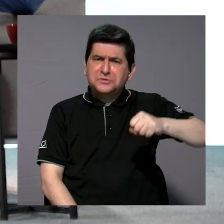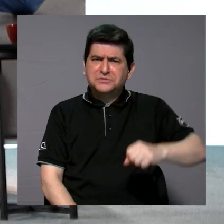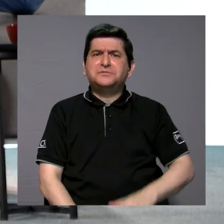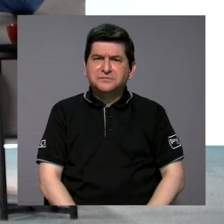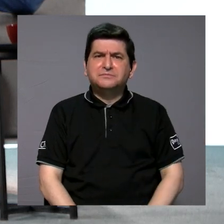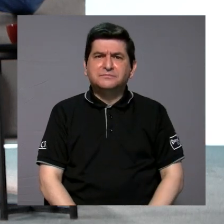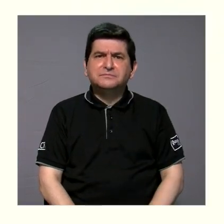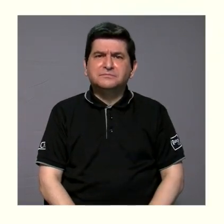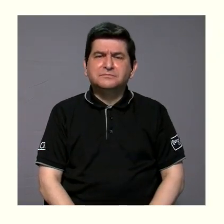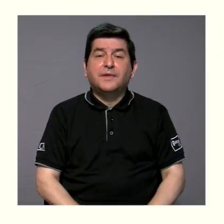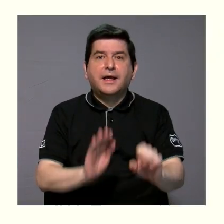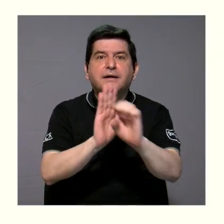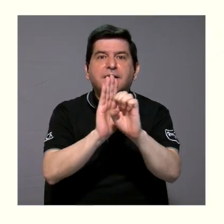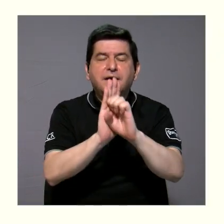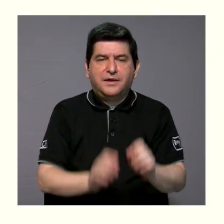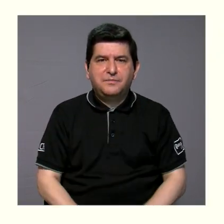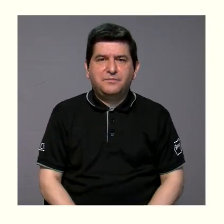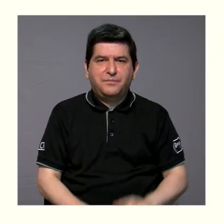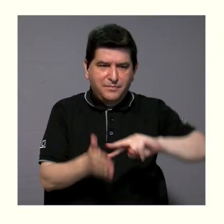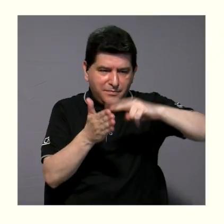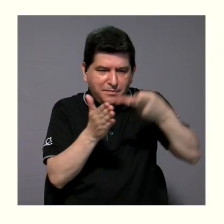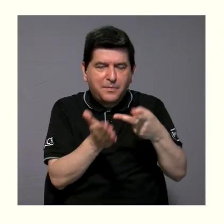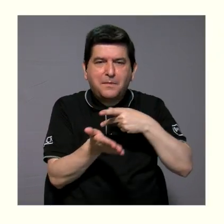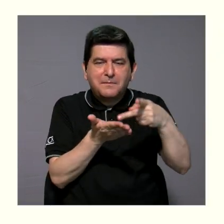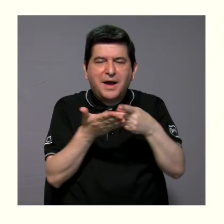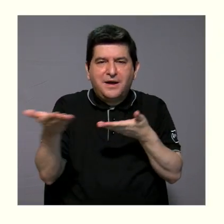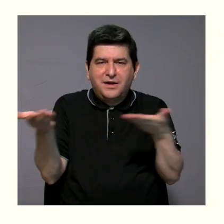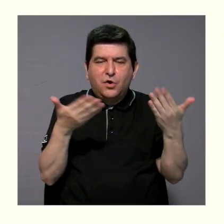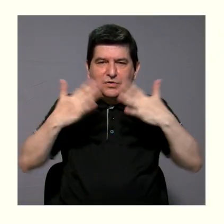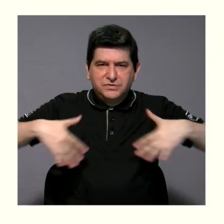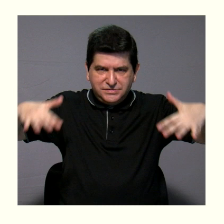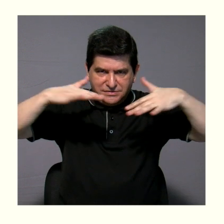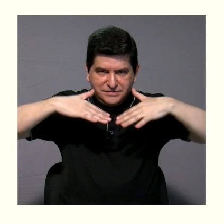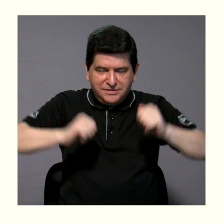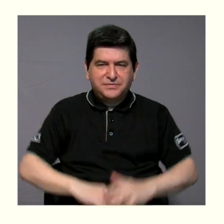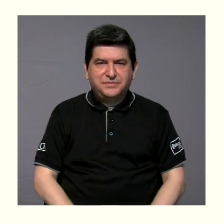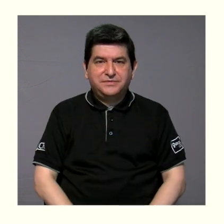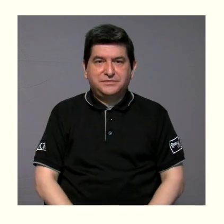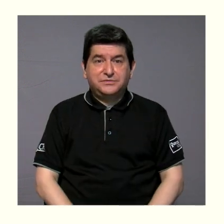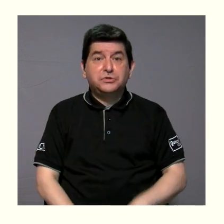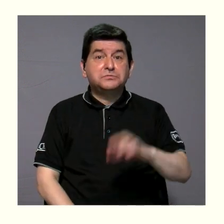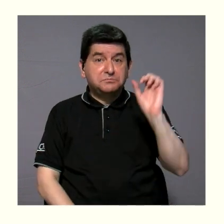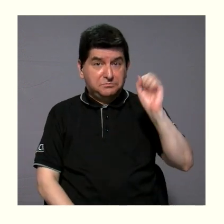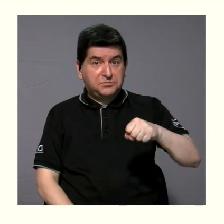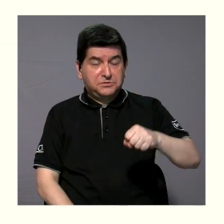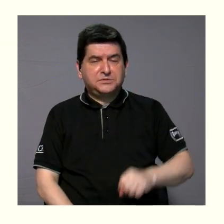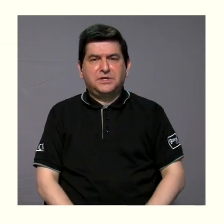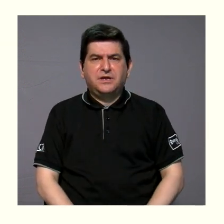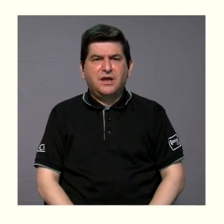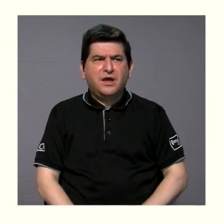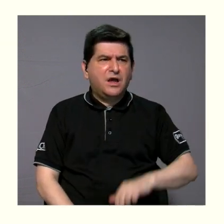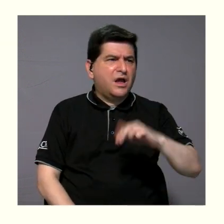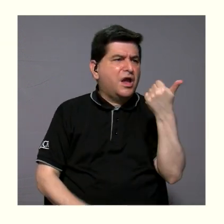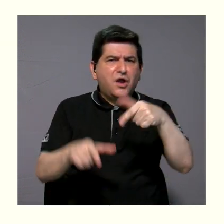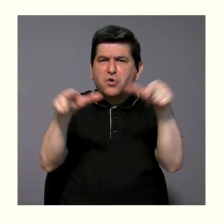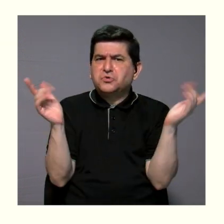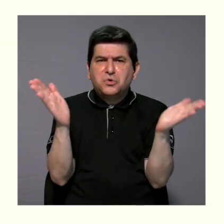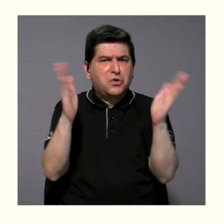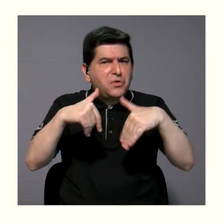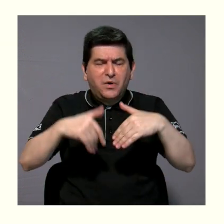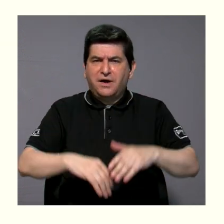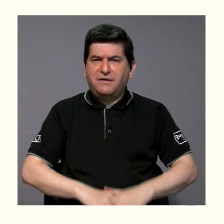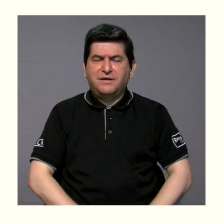es. Por ejemplo, este concepto de pago por servicios ambientales es definitivamente algo que no hay en otros lugares. Yo